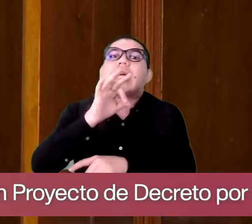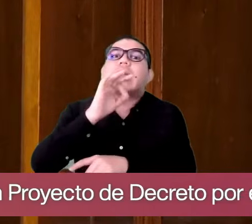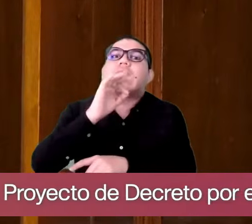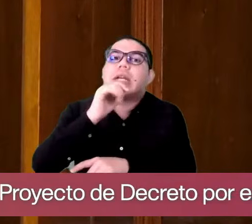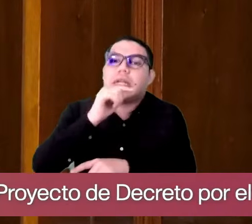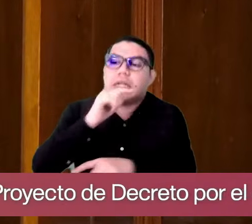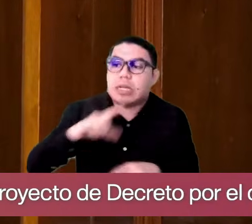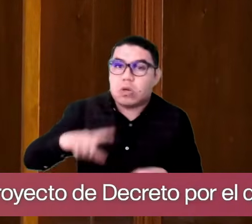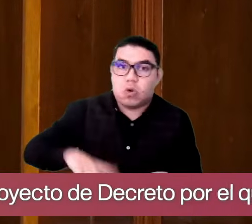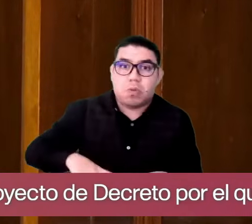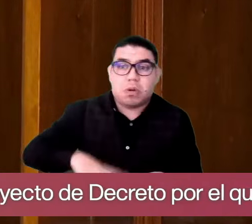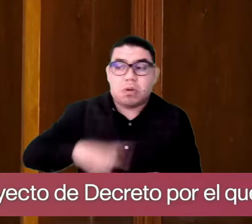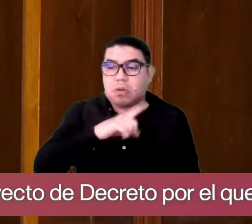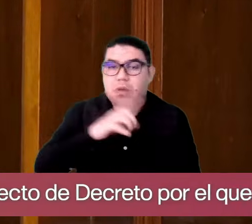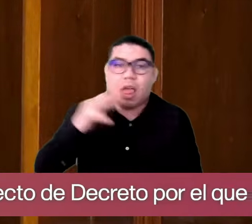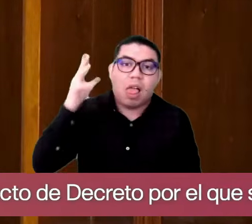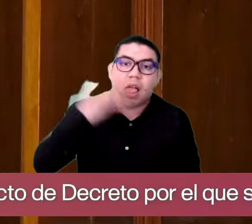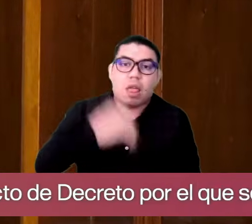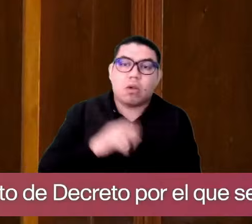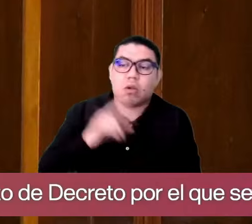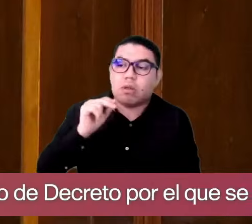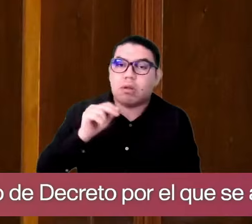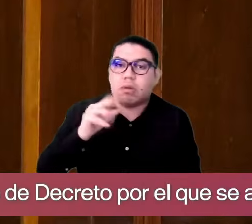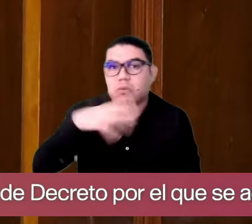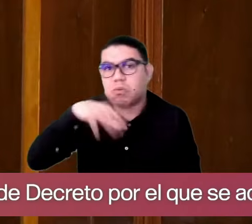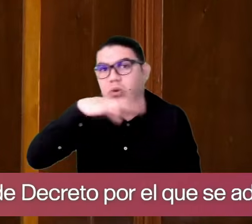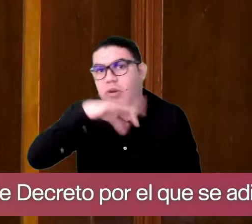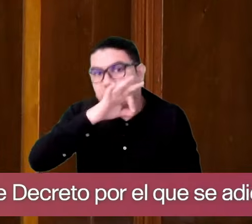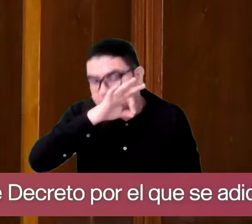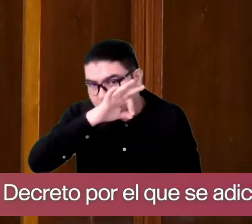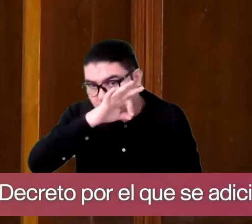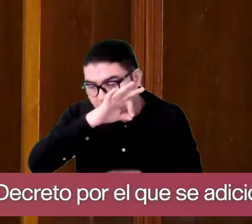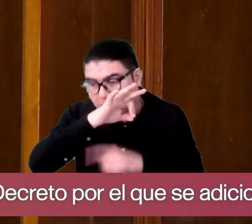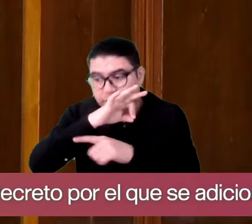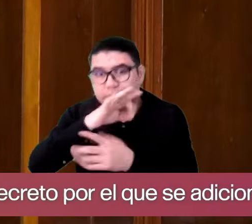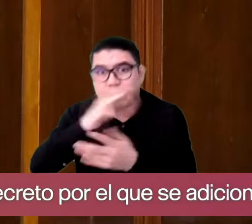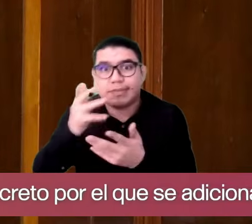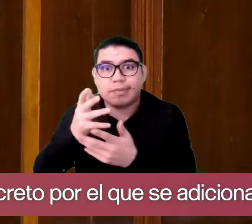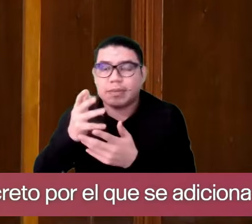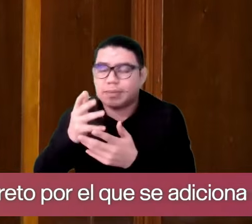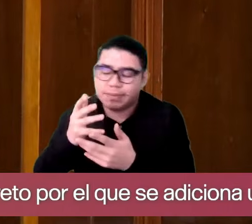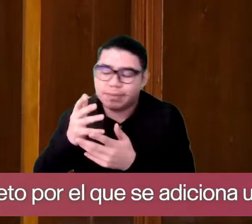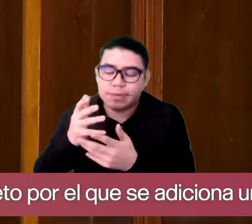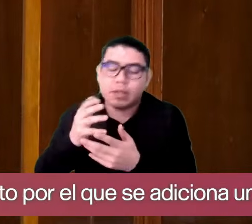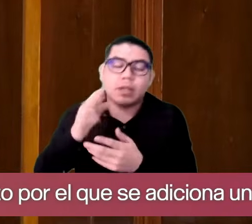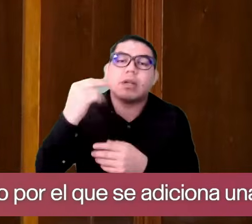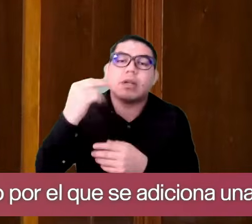no buscó. Es el caso de Norma Andrade,